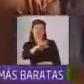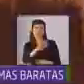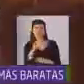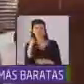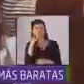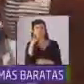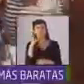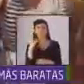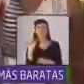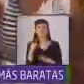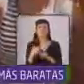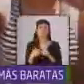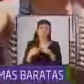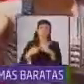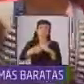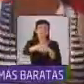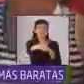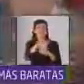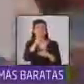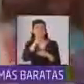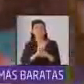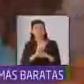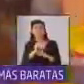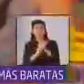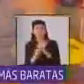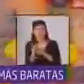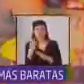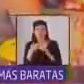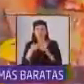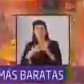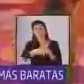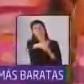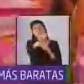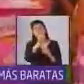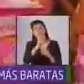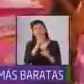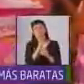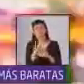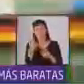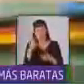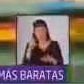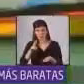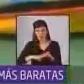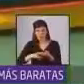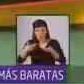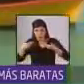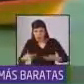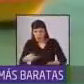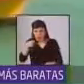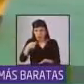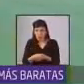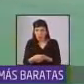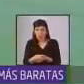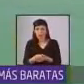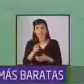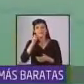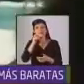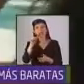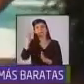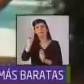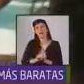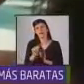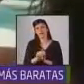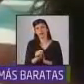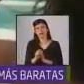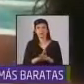exactos, más allá del abismo de la Navidad y el Año Nuevo. Pero sepa que comprar ahora a la larga le saldrá más barato en cuanto